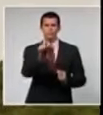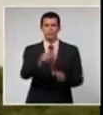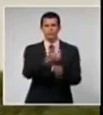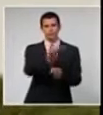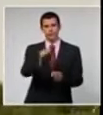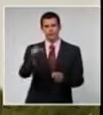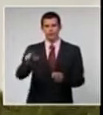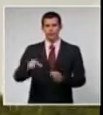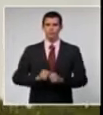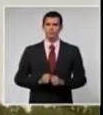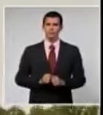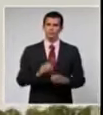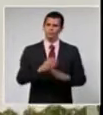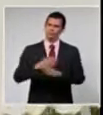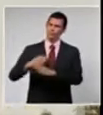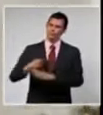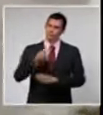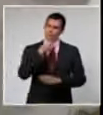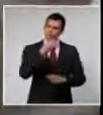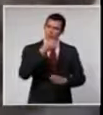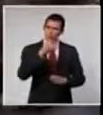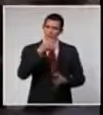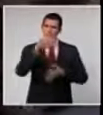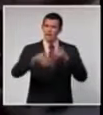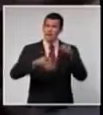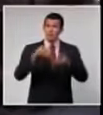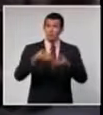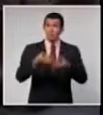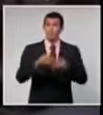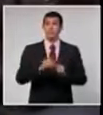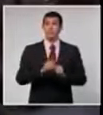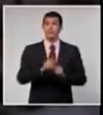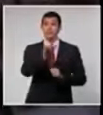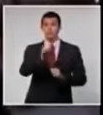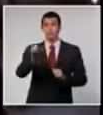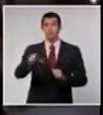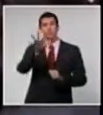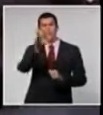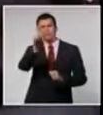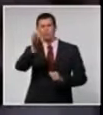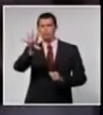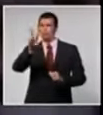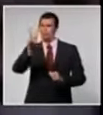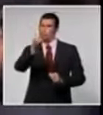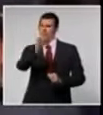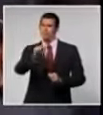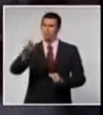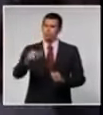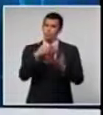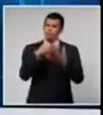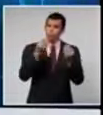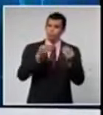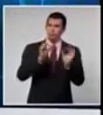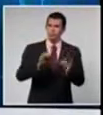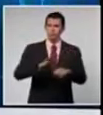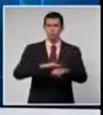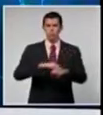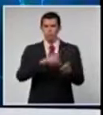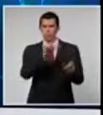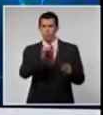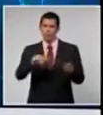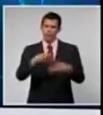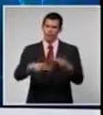reportan la detención en París de 152 personas, incluyendo líderes del movimiento de los chalecos amarillos. Y